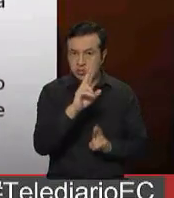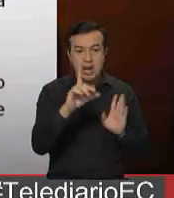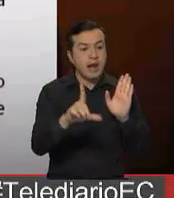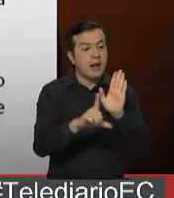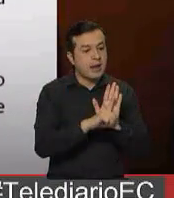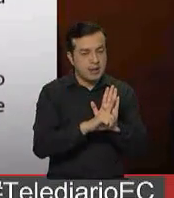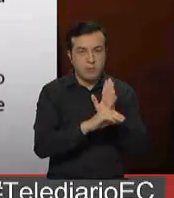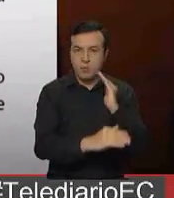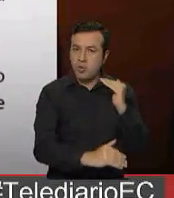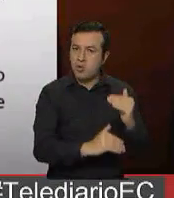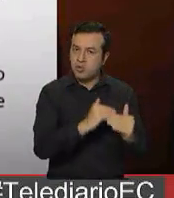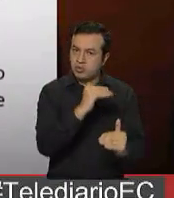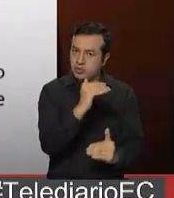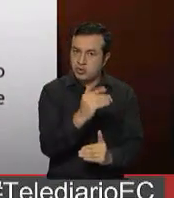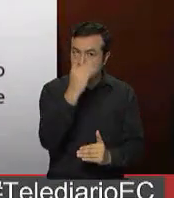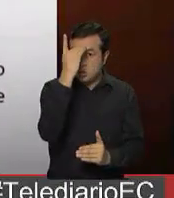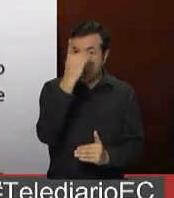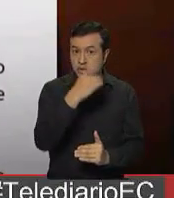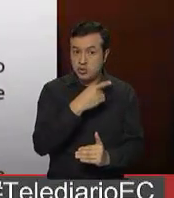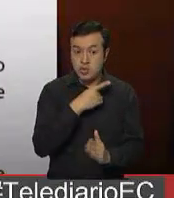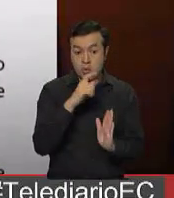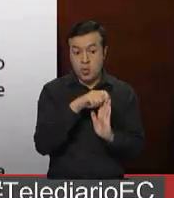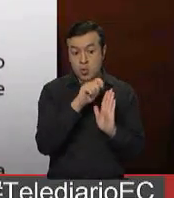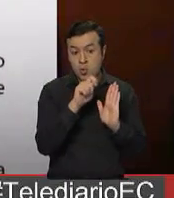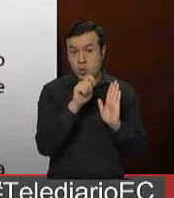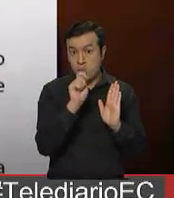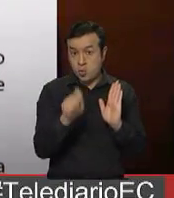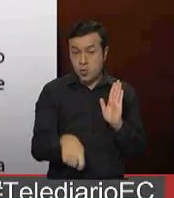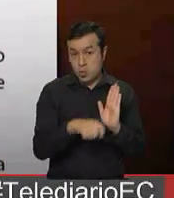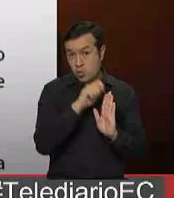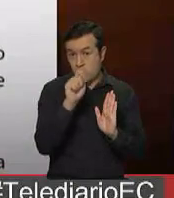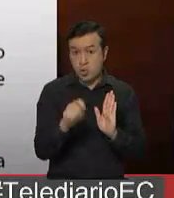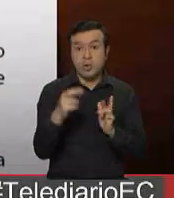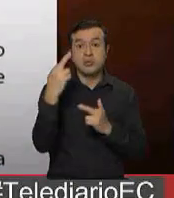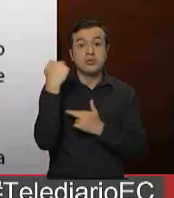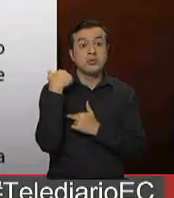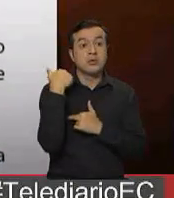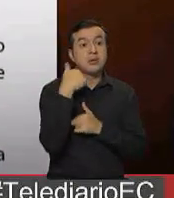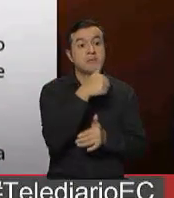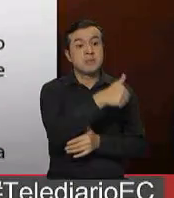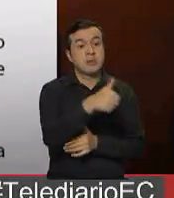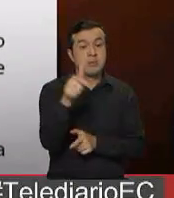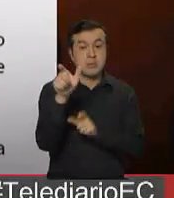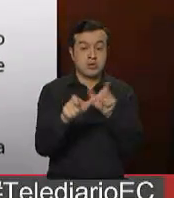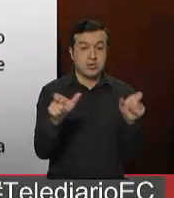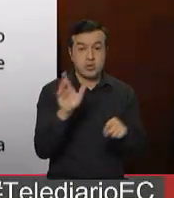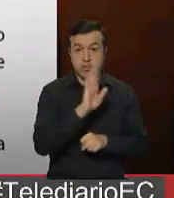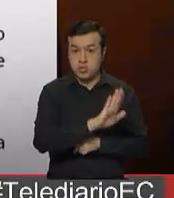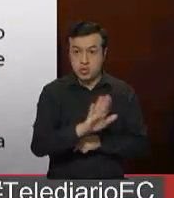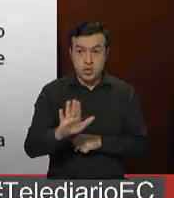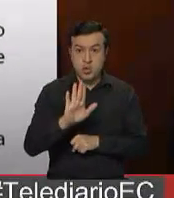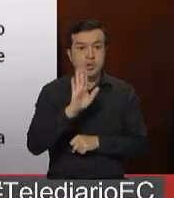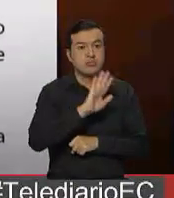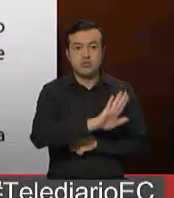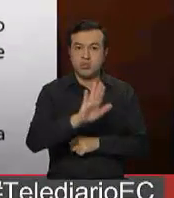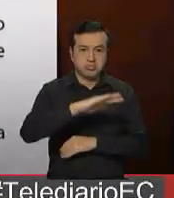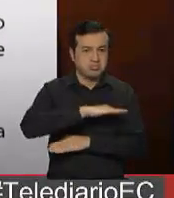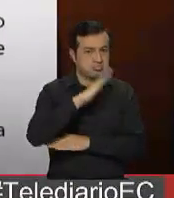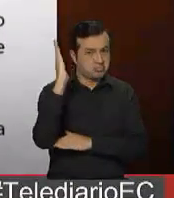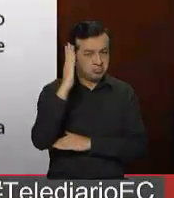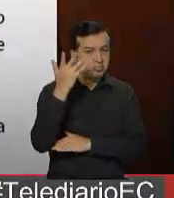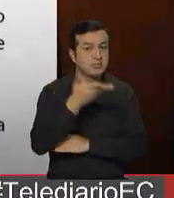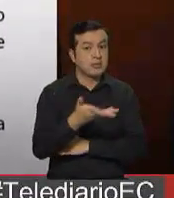méritos del proceso. Las decisiones jurisdiccionales, que son de absoluta responsabilidad de quienes las dictan, deben ser imparciales. Para ello